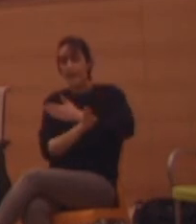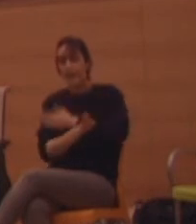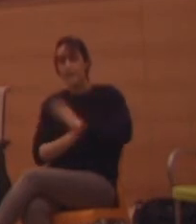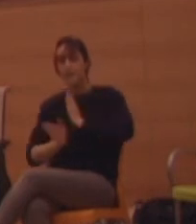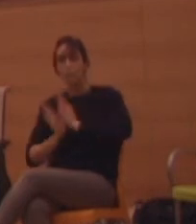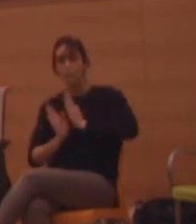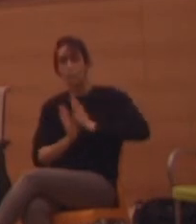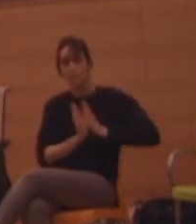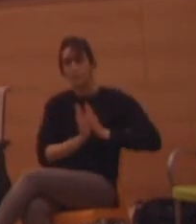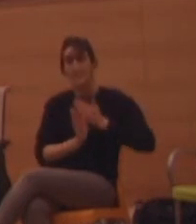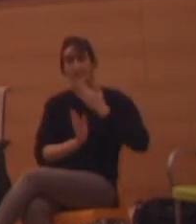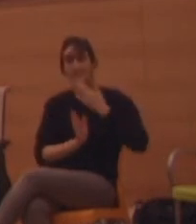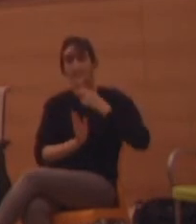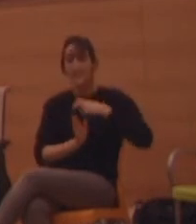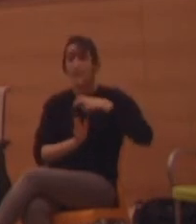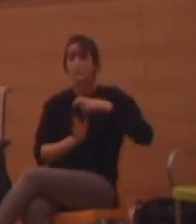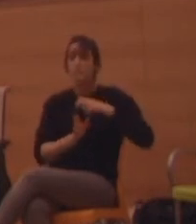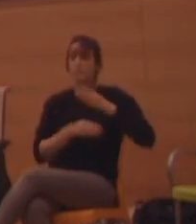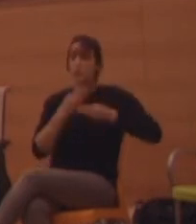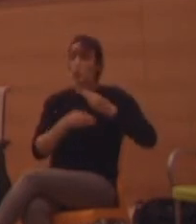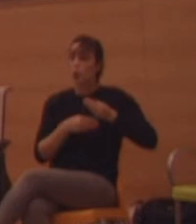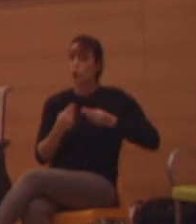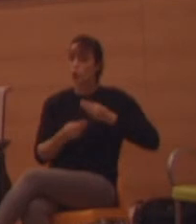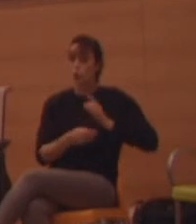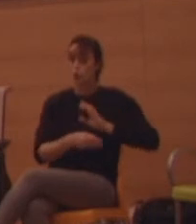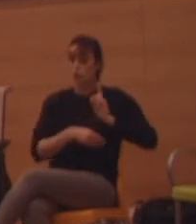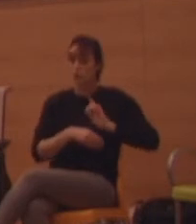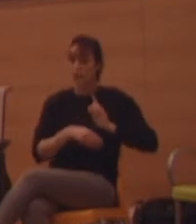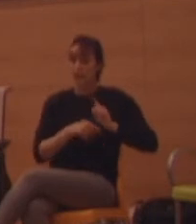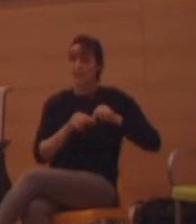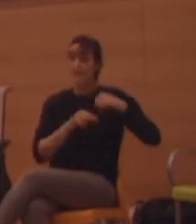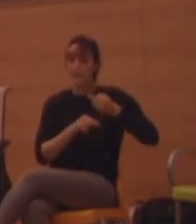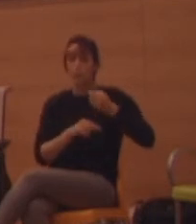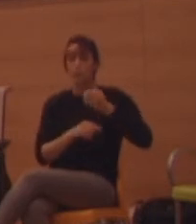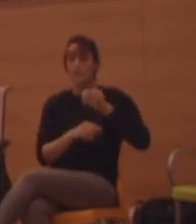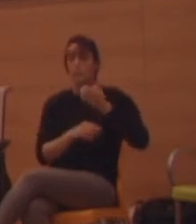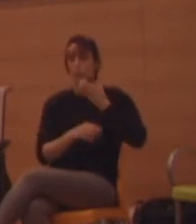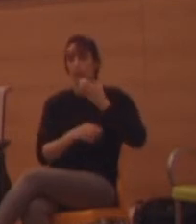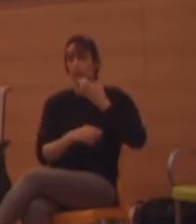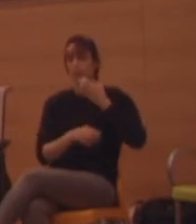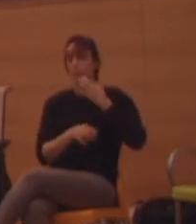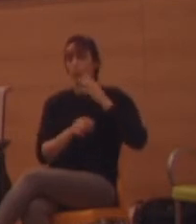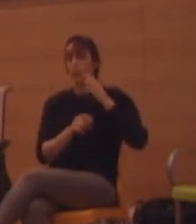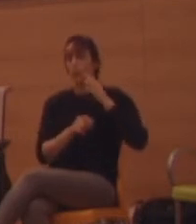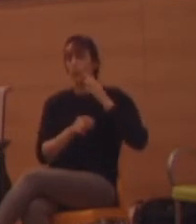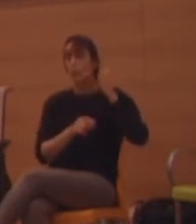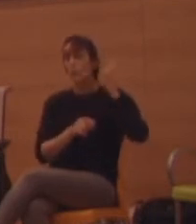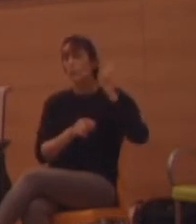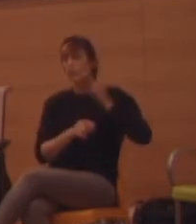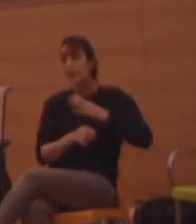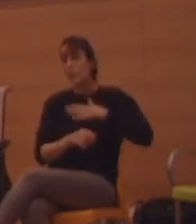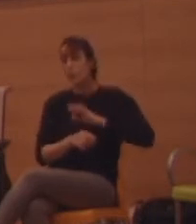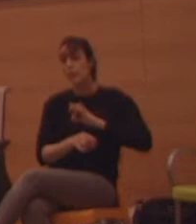o pueden ser lesiones superficiales, como en este caso. Las ampollas diabéticas que os decía antes, si nos aparecen,